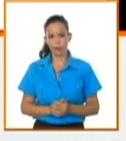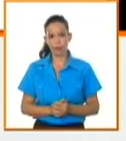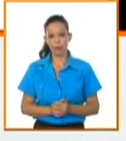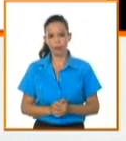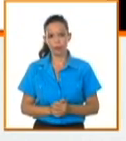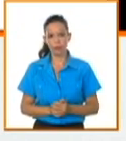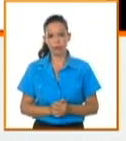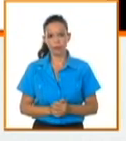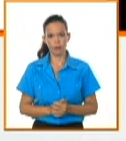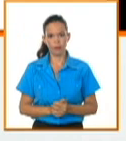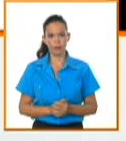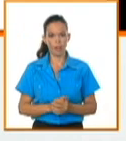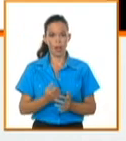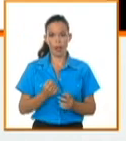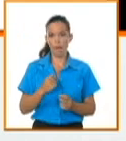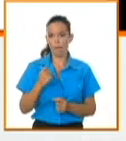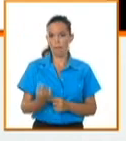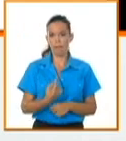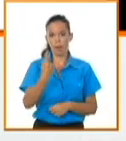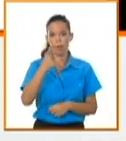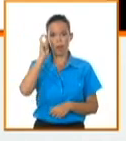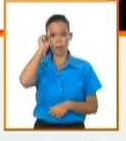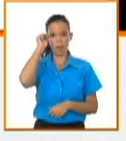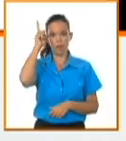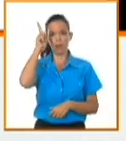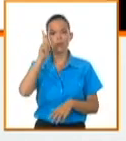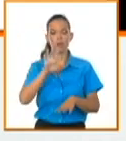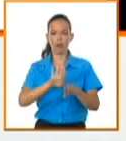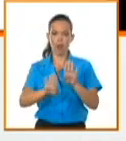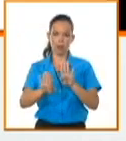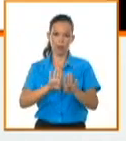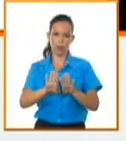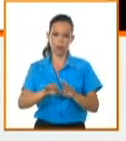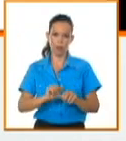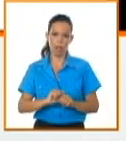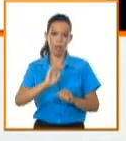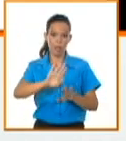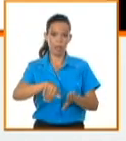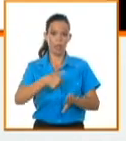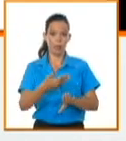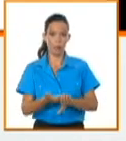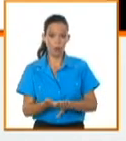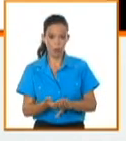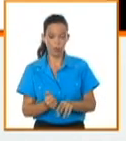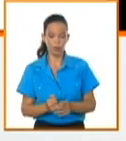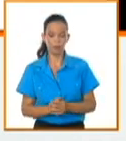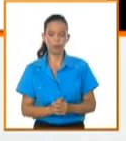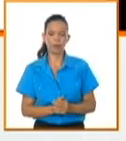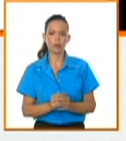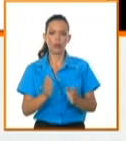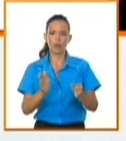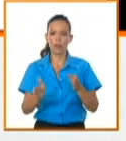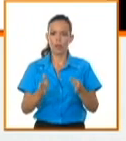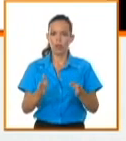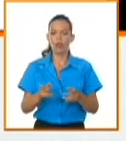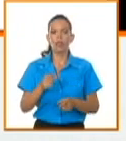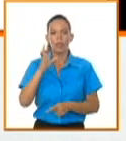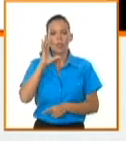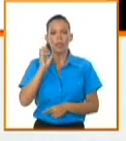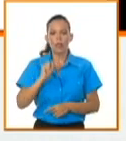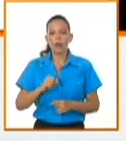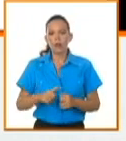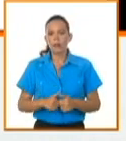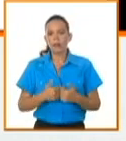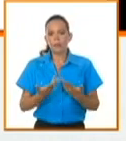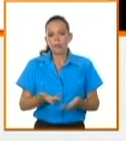las primeras experiencias y después ya en esta misma etapa hay inicio hay un yo diría hay un hay que hacer un reconocimiento del